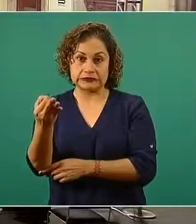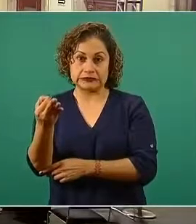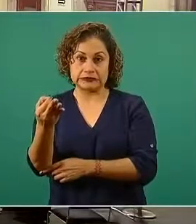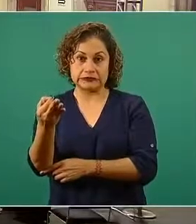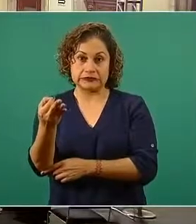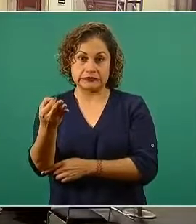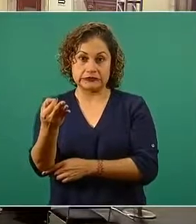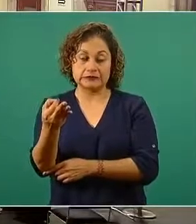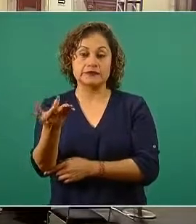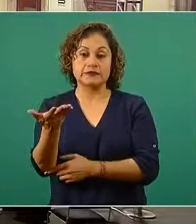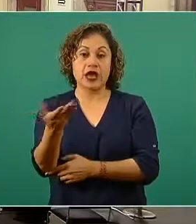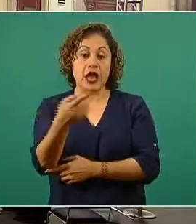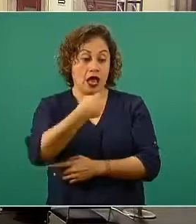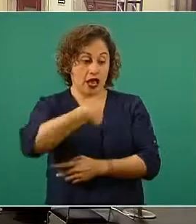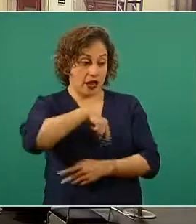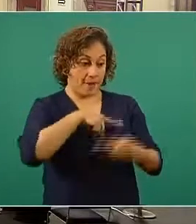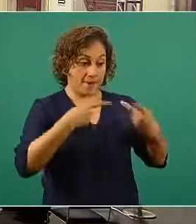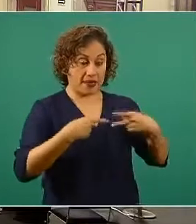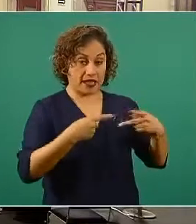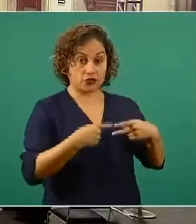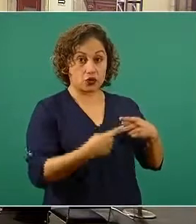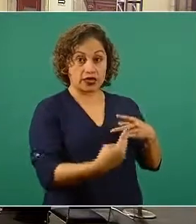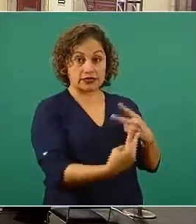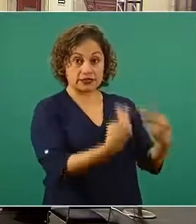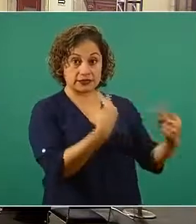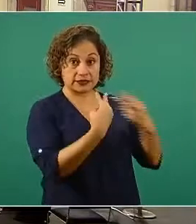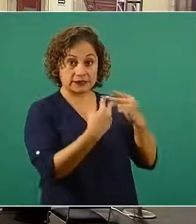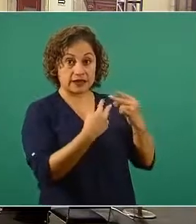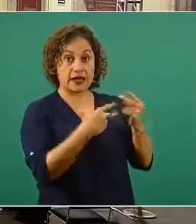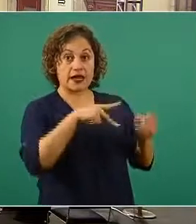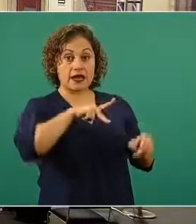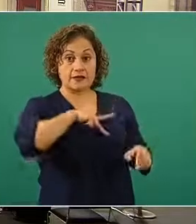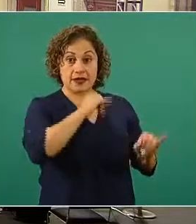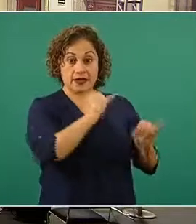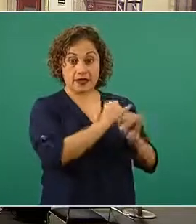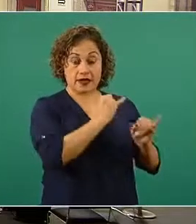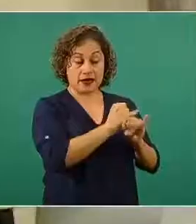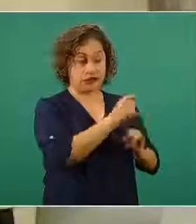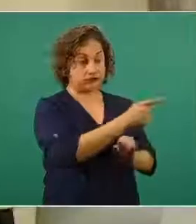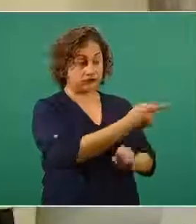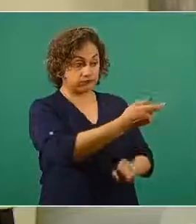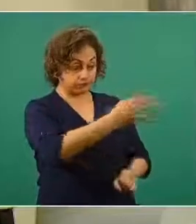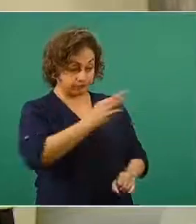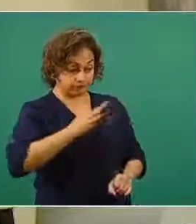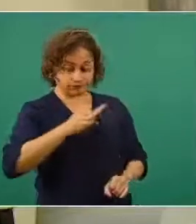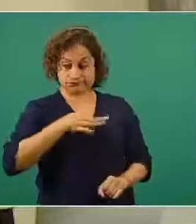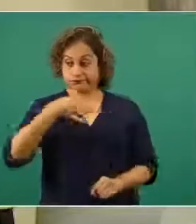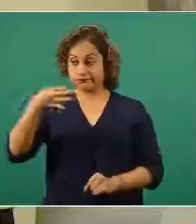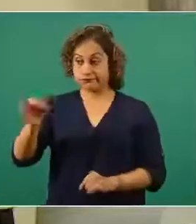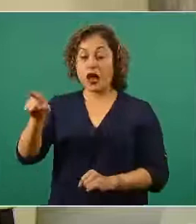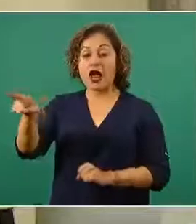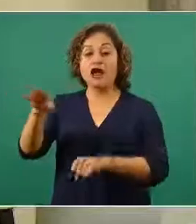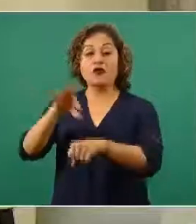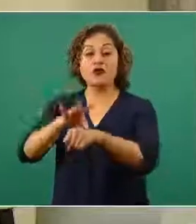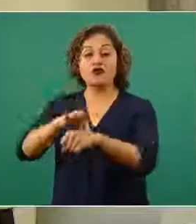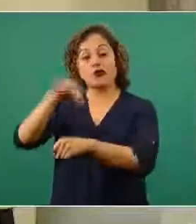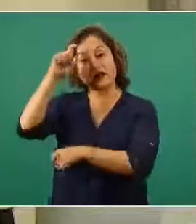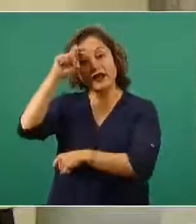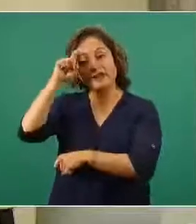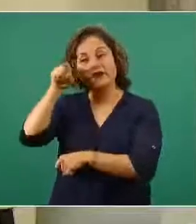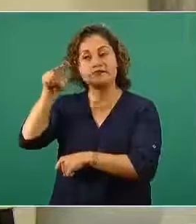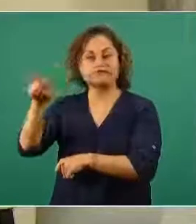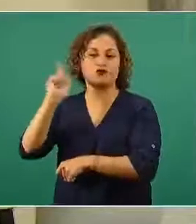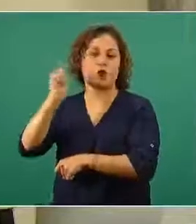y maravillosos suscriptores para el doctor Hugo López-Gatell, deseándole también sus buenos deseos y que se recupere